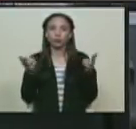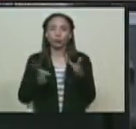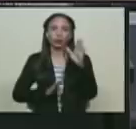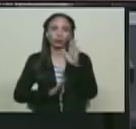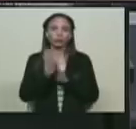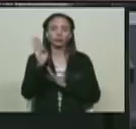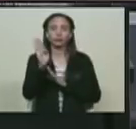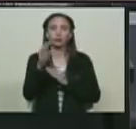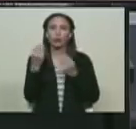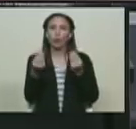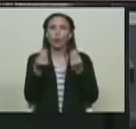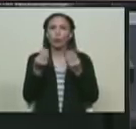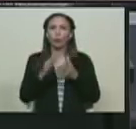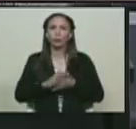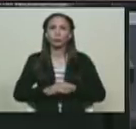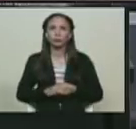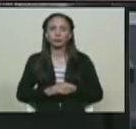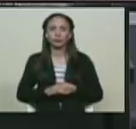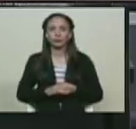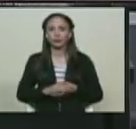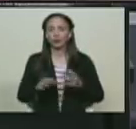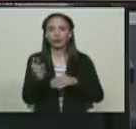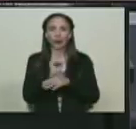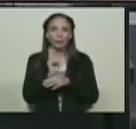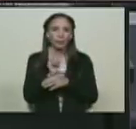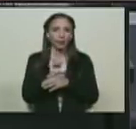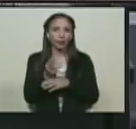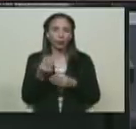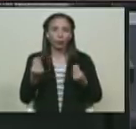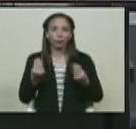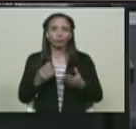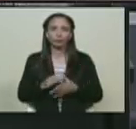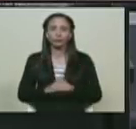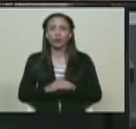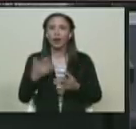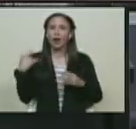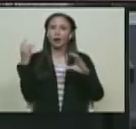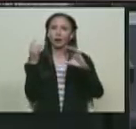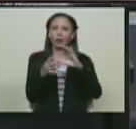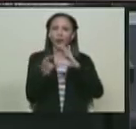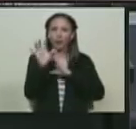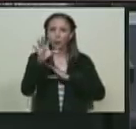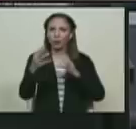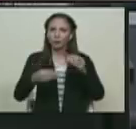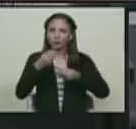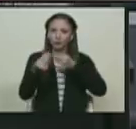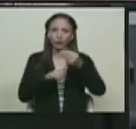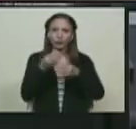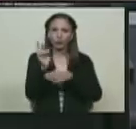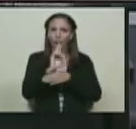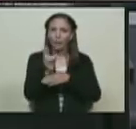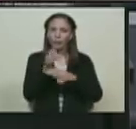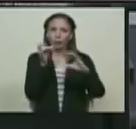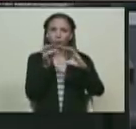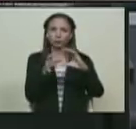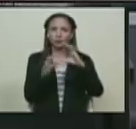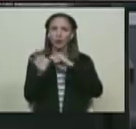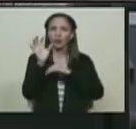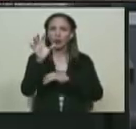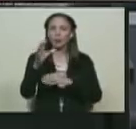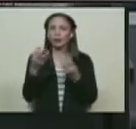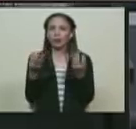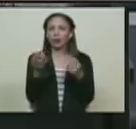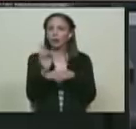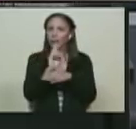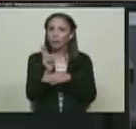cosas. Impresionante la velocidad con que nació el carné de la patria. Y el carné de la patria